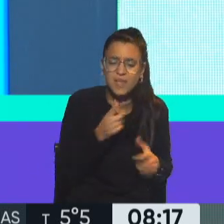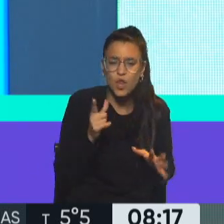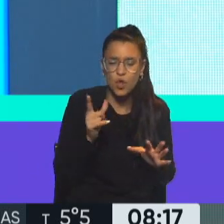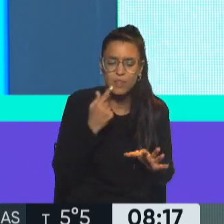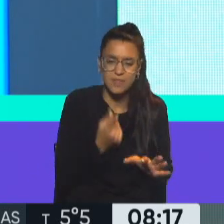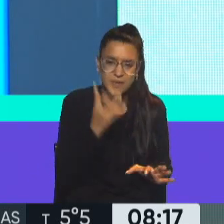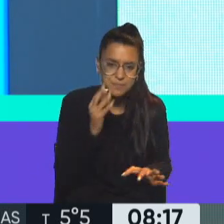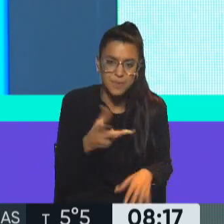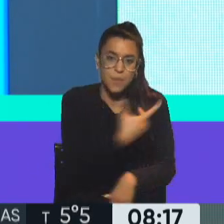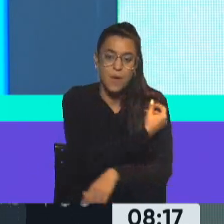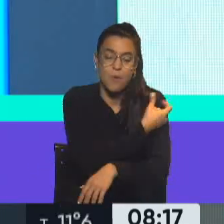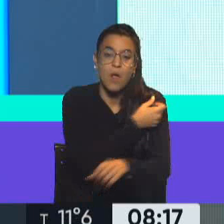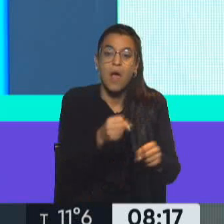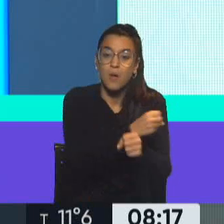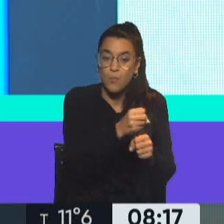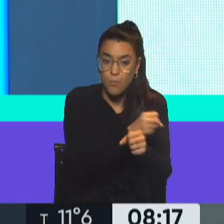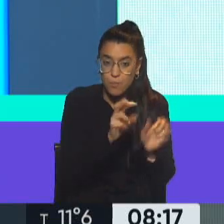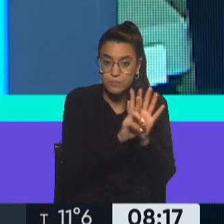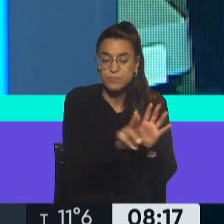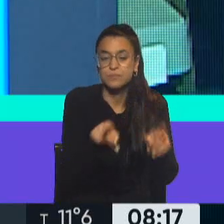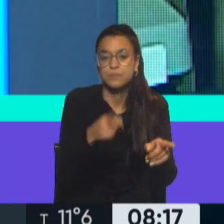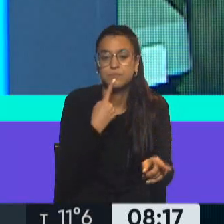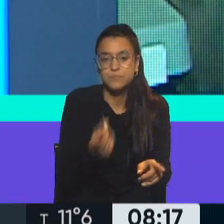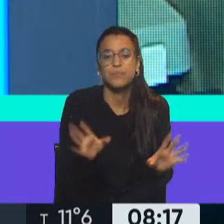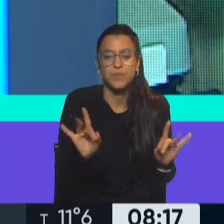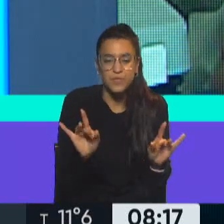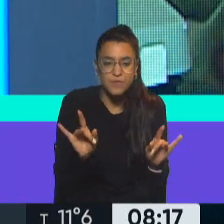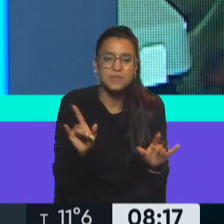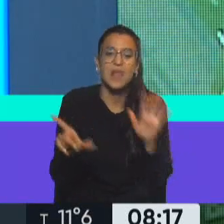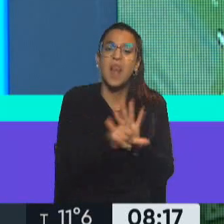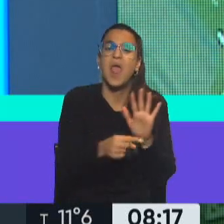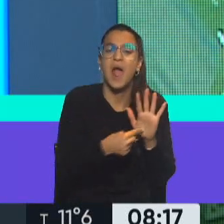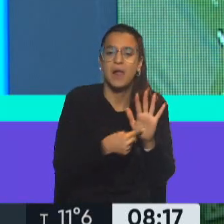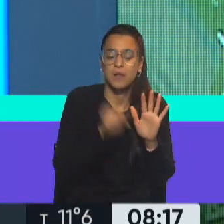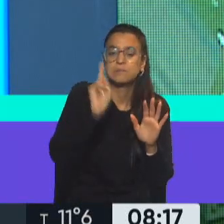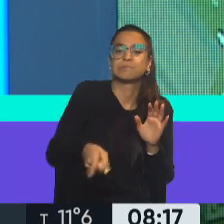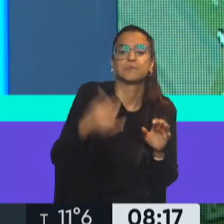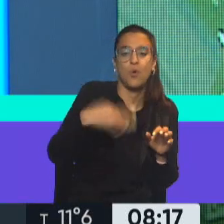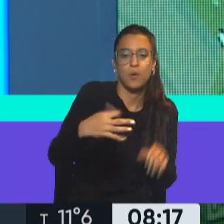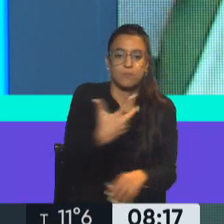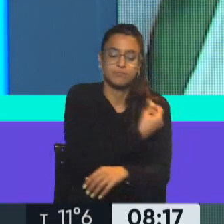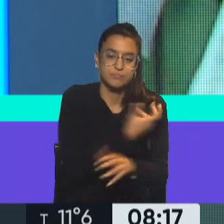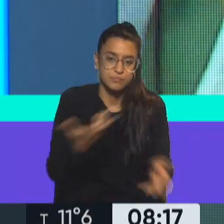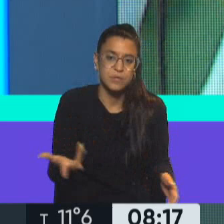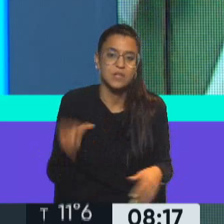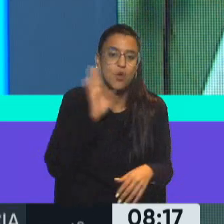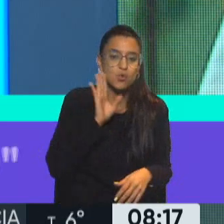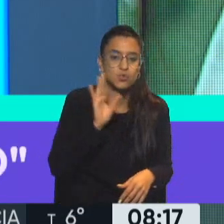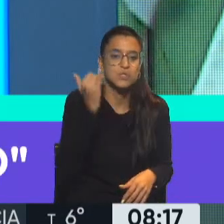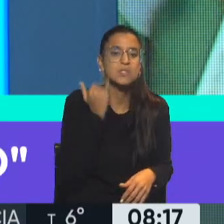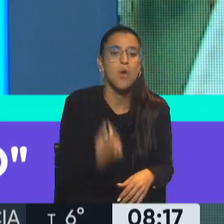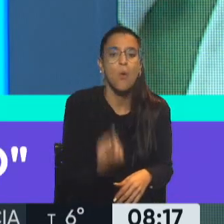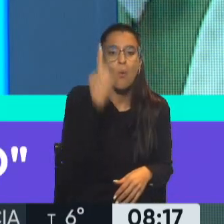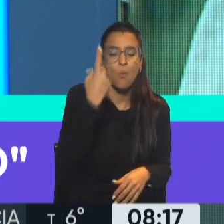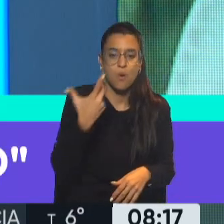salvedad que con vacunas autorizadas es un poquito difícil legalmente obligar a vacunar. Estados Unidos ya tiene una